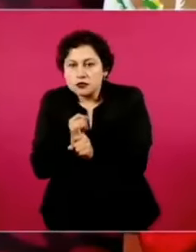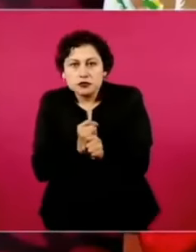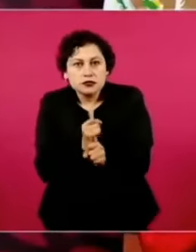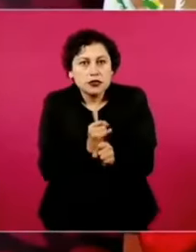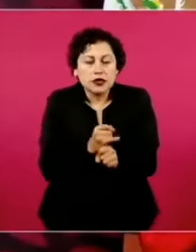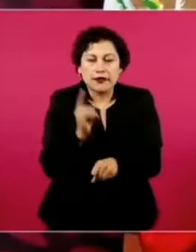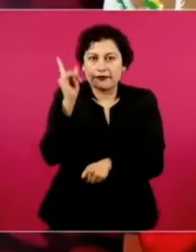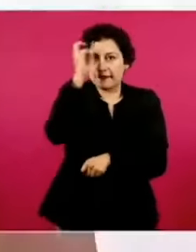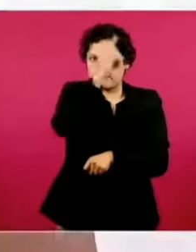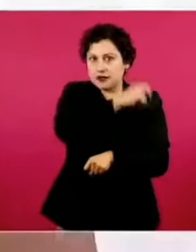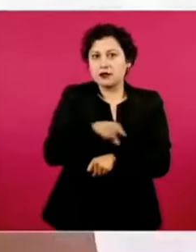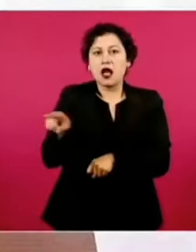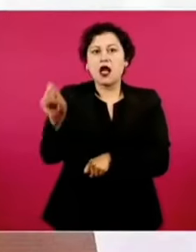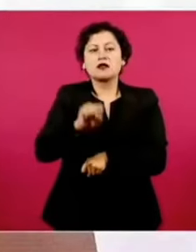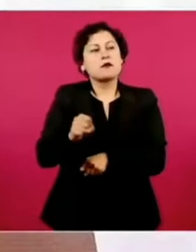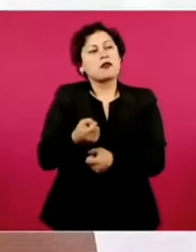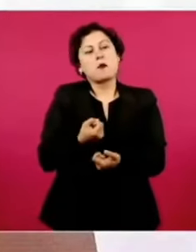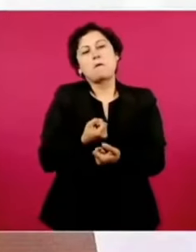pendientes.